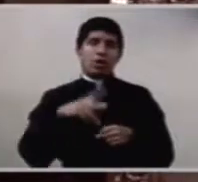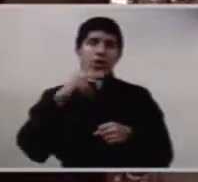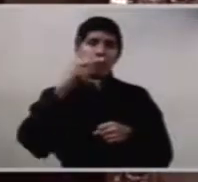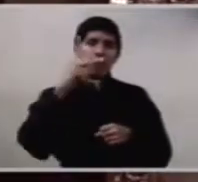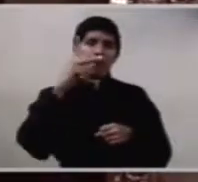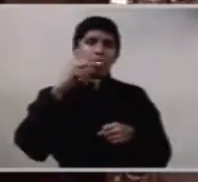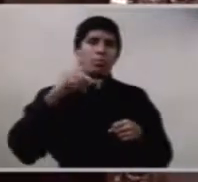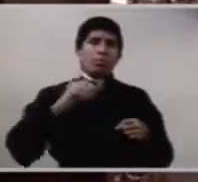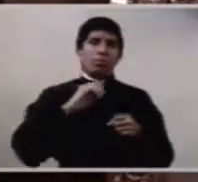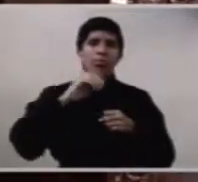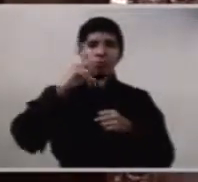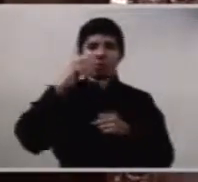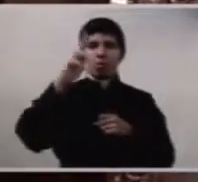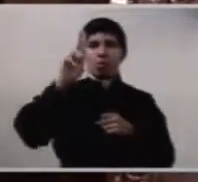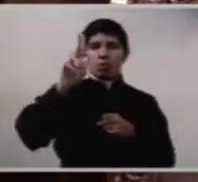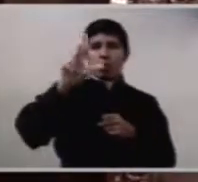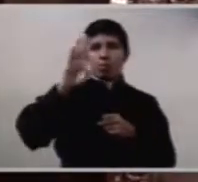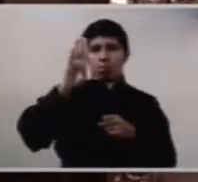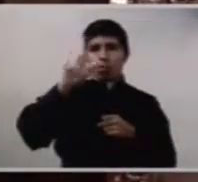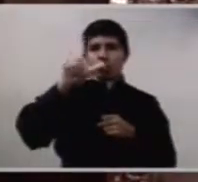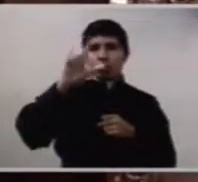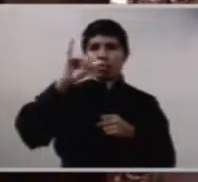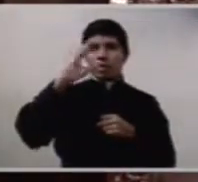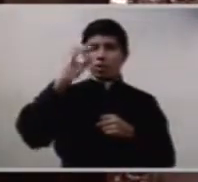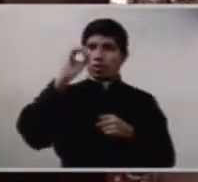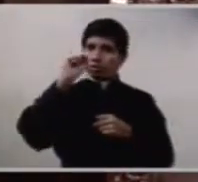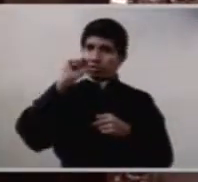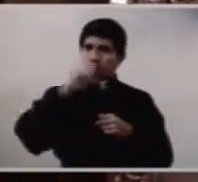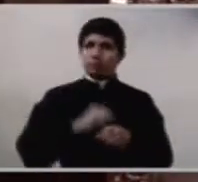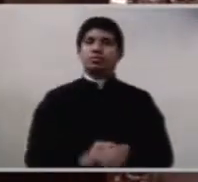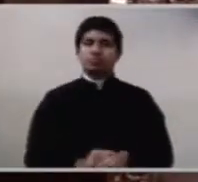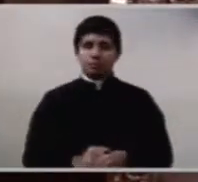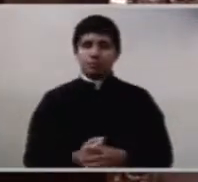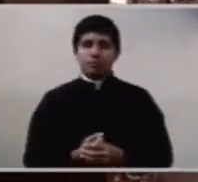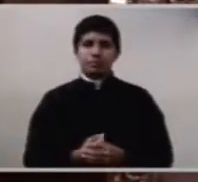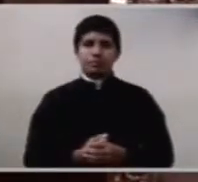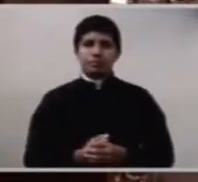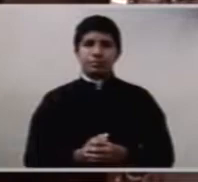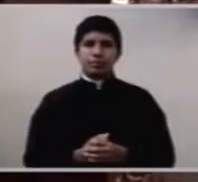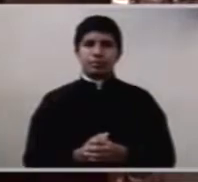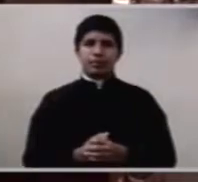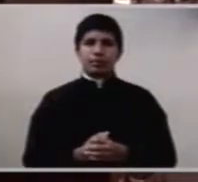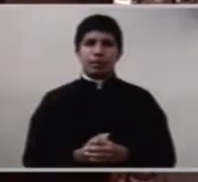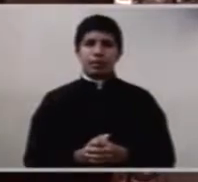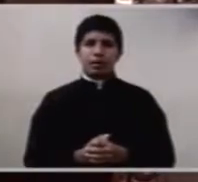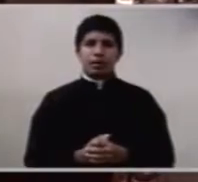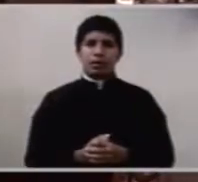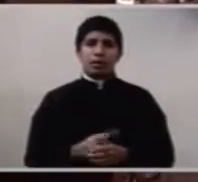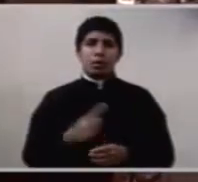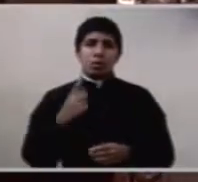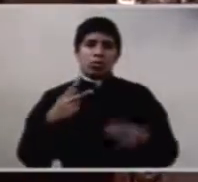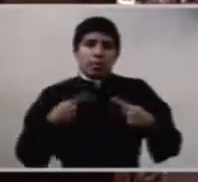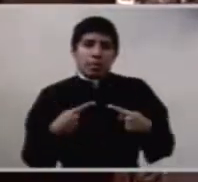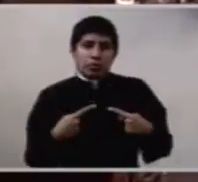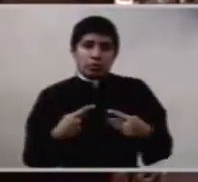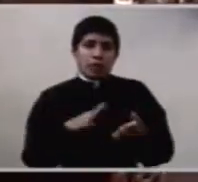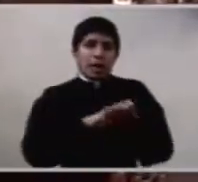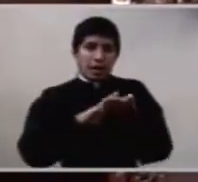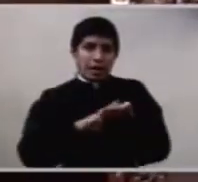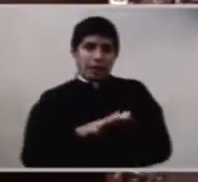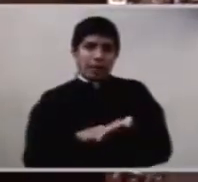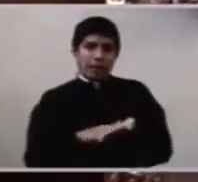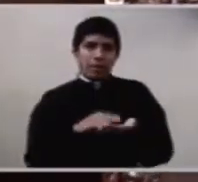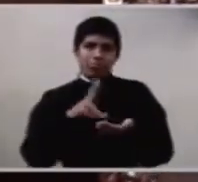que gozaban de la mayor antipatía de parte de toda la gente. A un publicano no se le podía invitar a